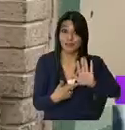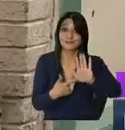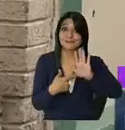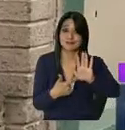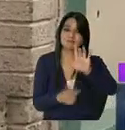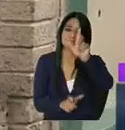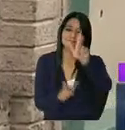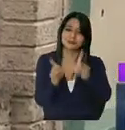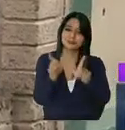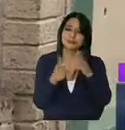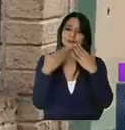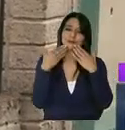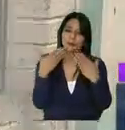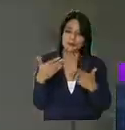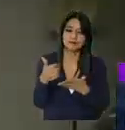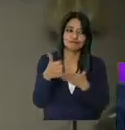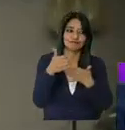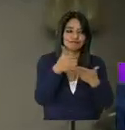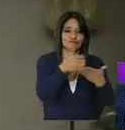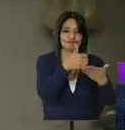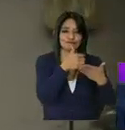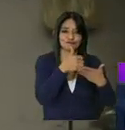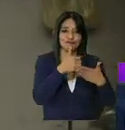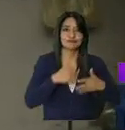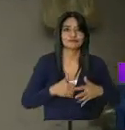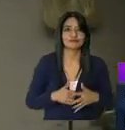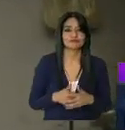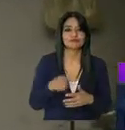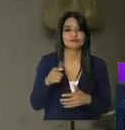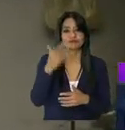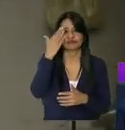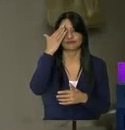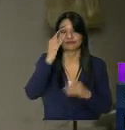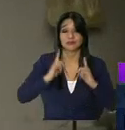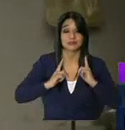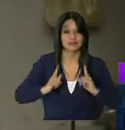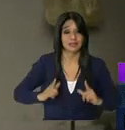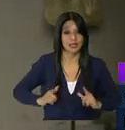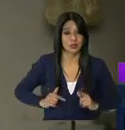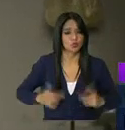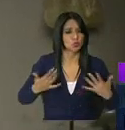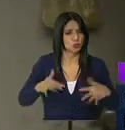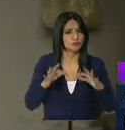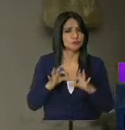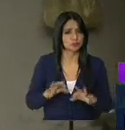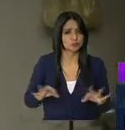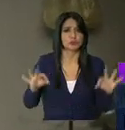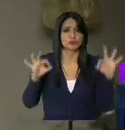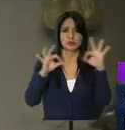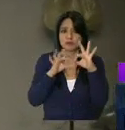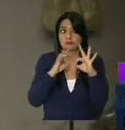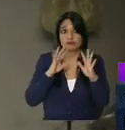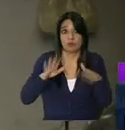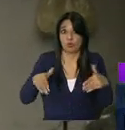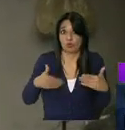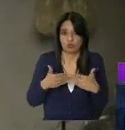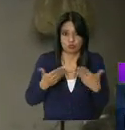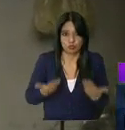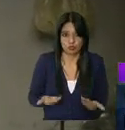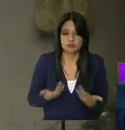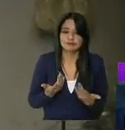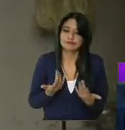los corazones solidarios. Y bueno, sabemos que la salud para todos es bastante indispensable, entonces obviamente que